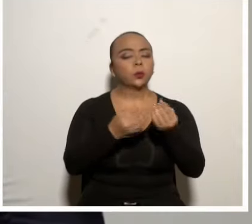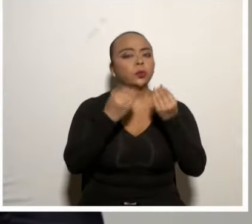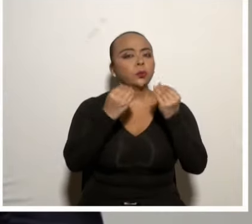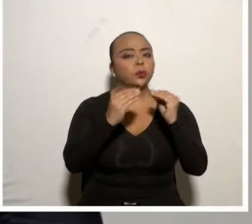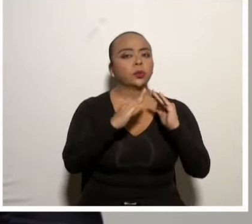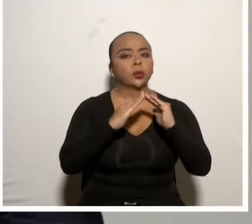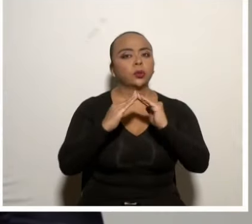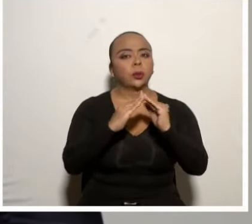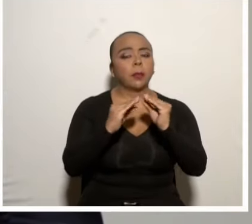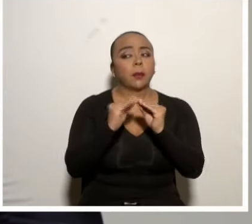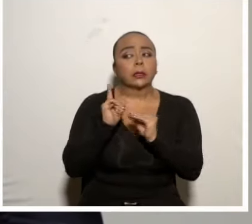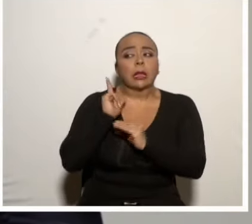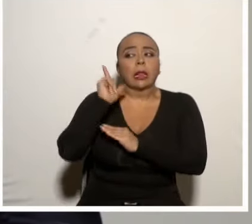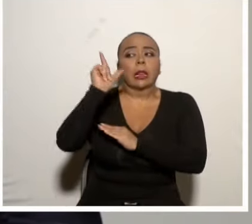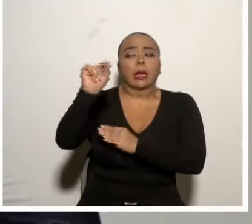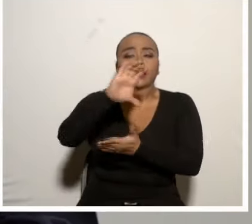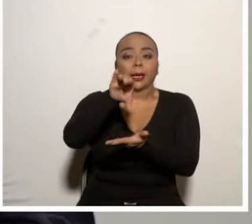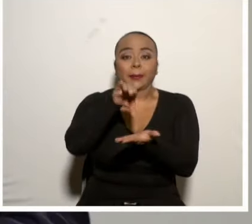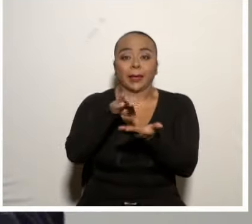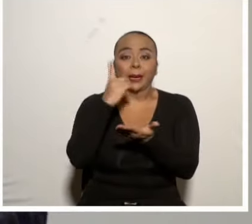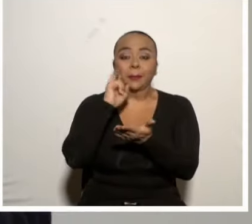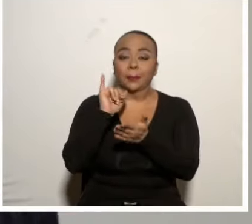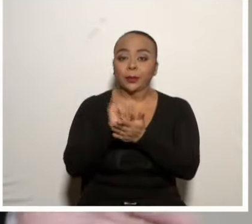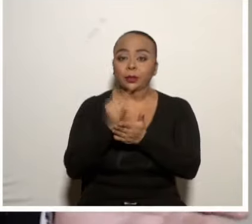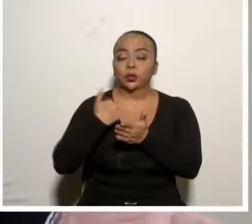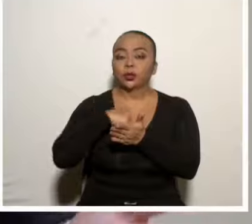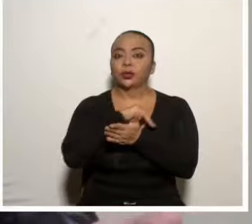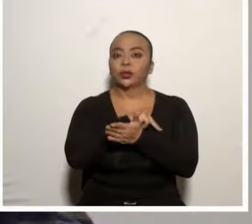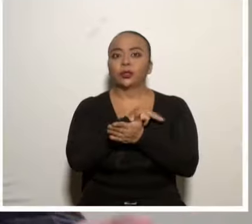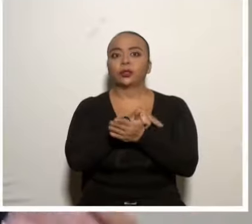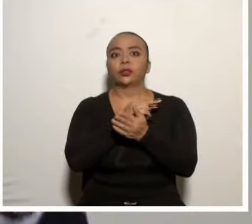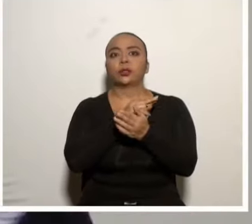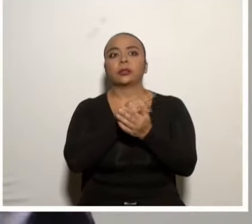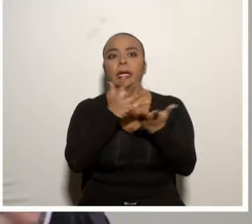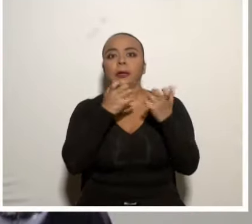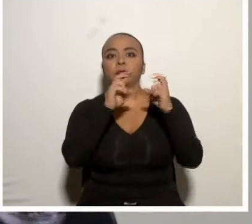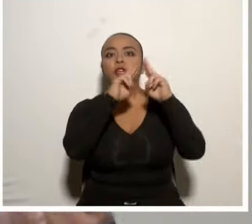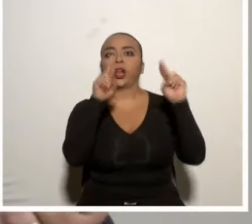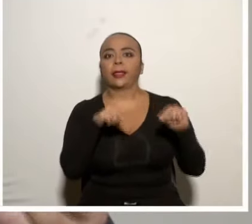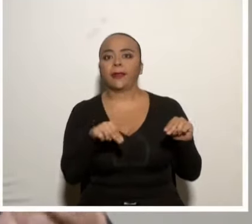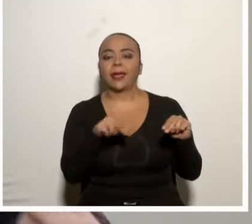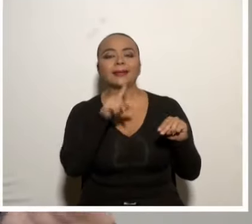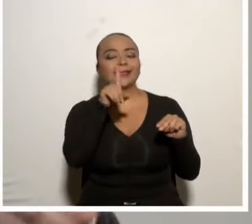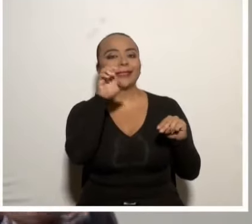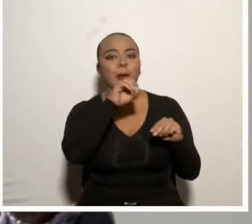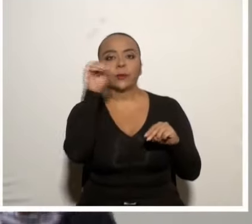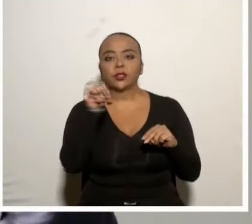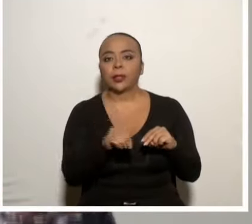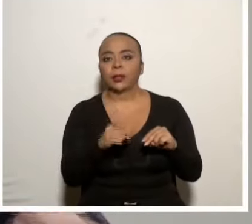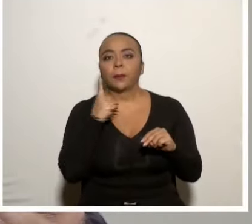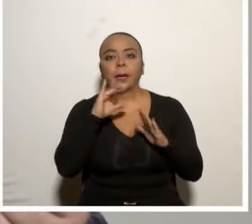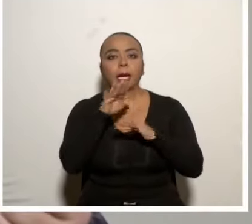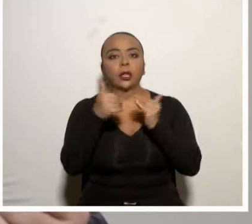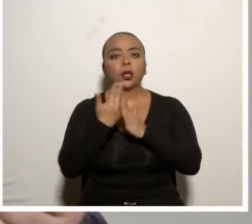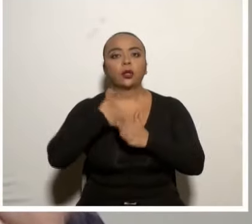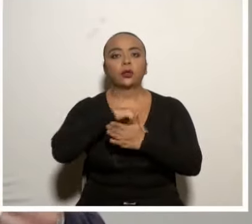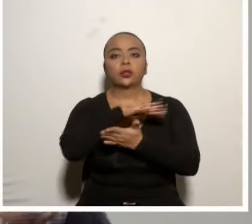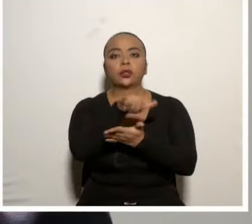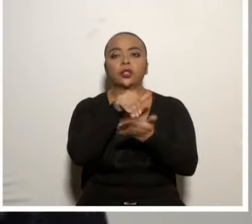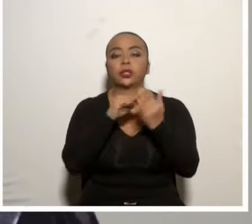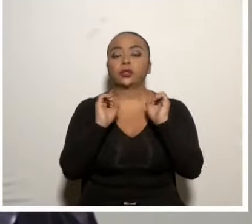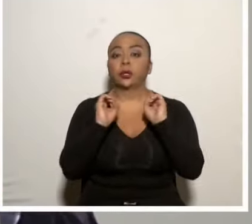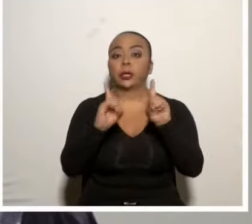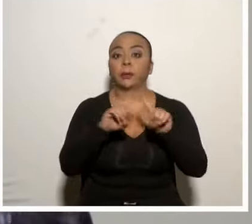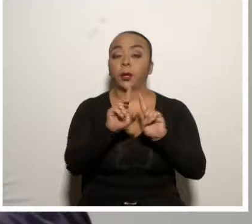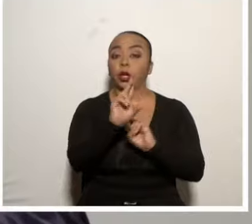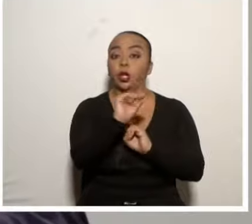a las comunidades más alejadas de la capital, y por eso vamos en la ruta de la conectividad. Conectividad 100% para que todos nuestros centros educativos,